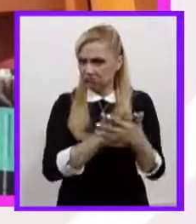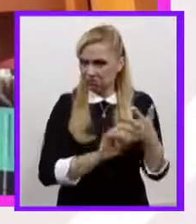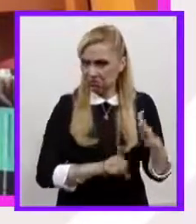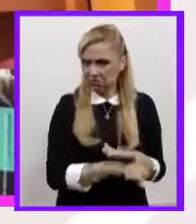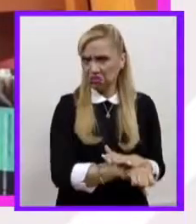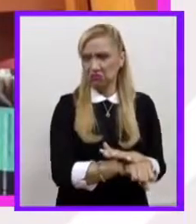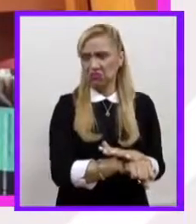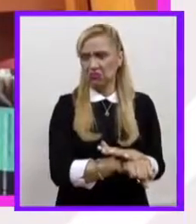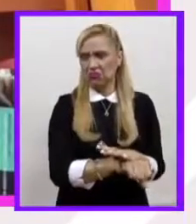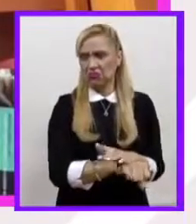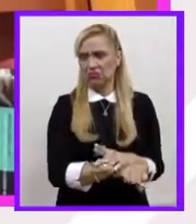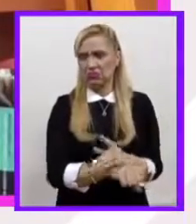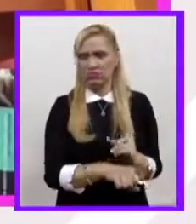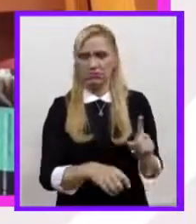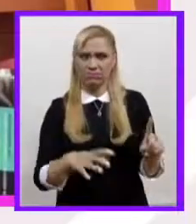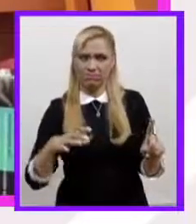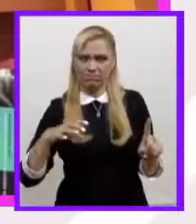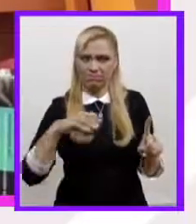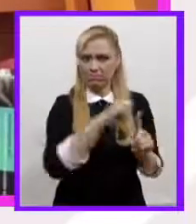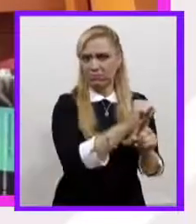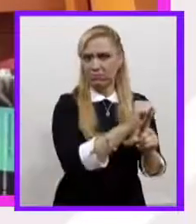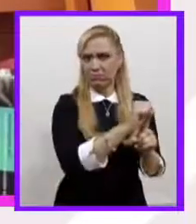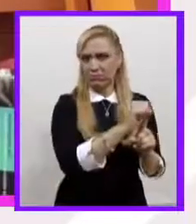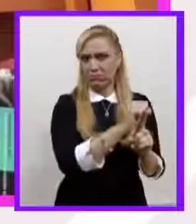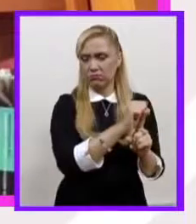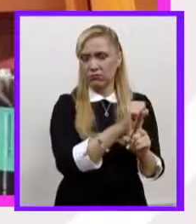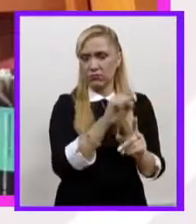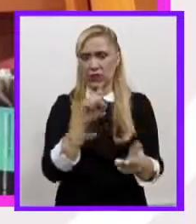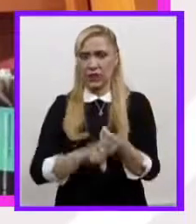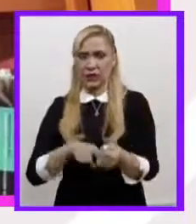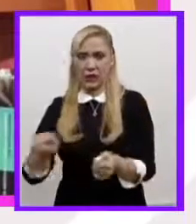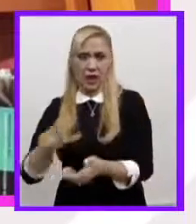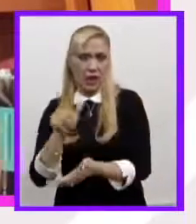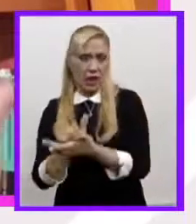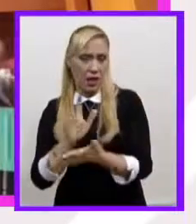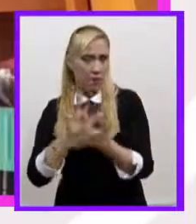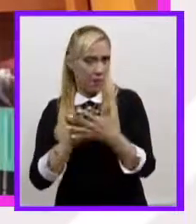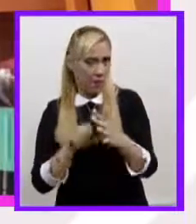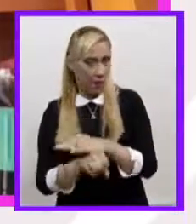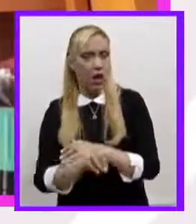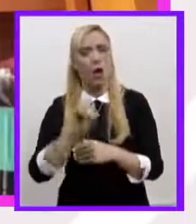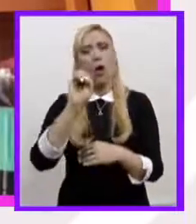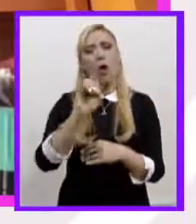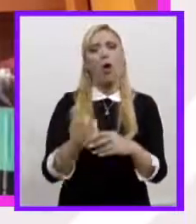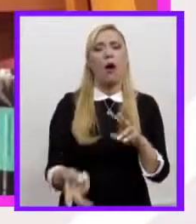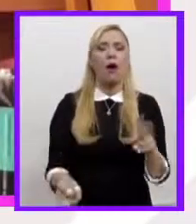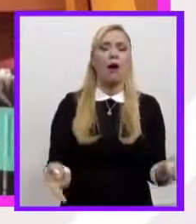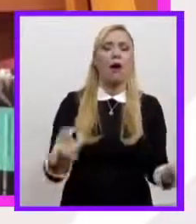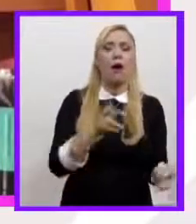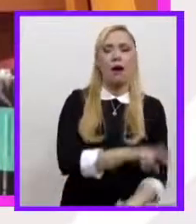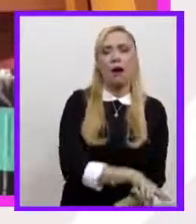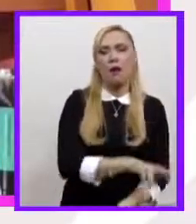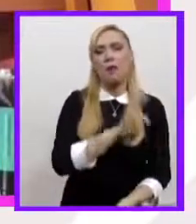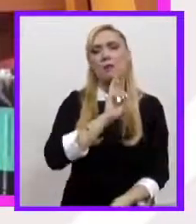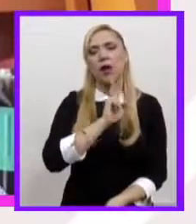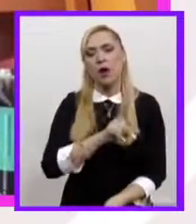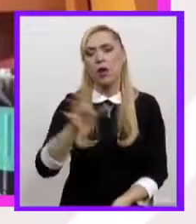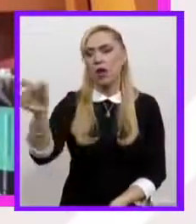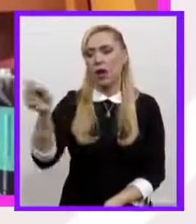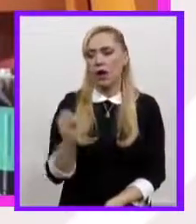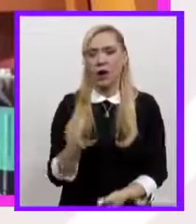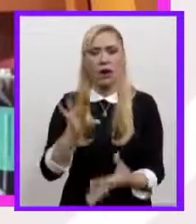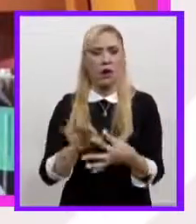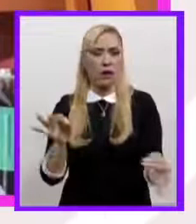el perseguir por un lado desde la vía penal y por el otro desde la vía administrativa las prácticas